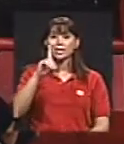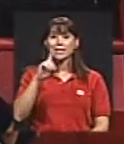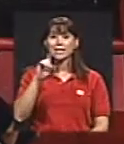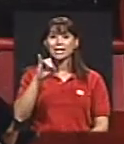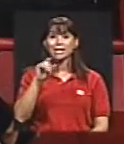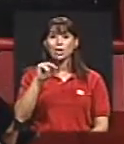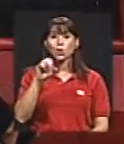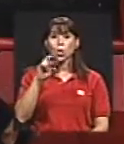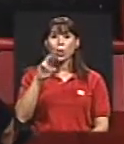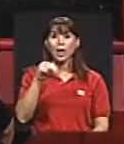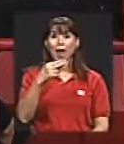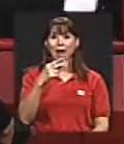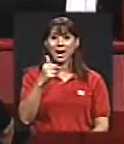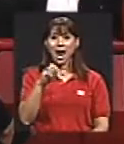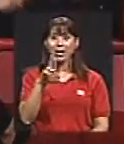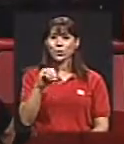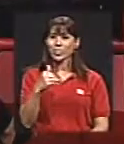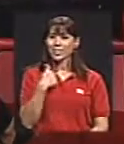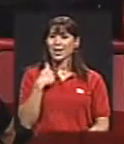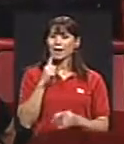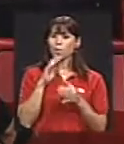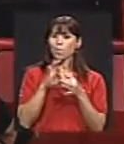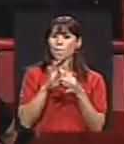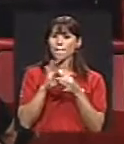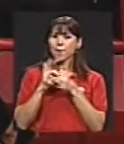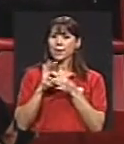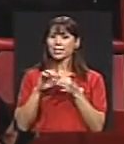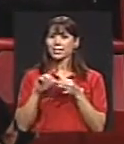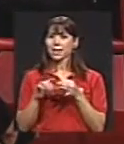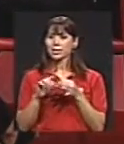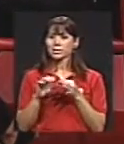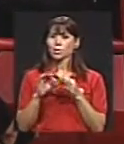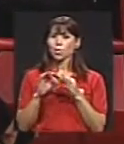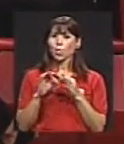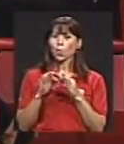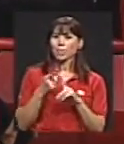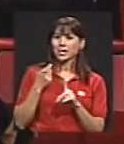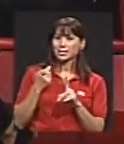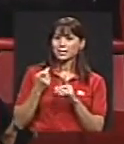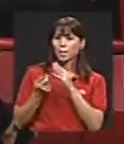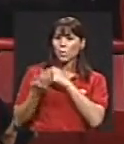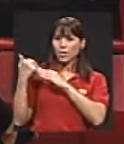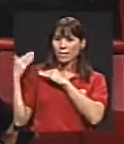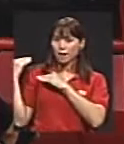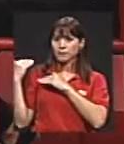de muy atrás en donde disculpe a mí me preocupa saber qué